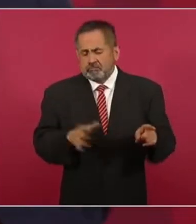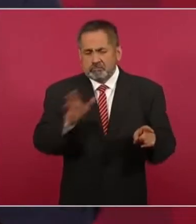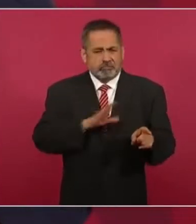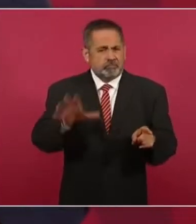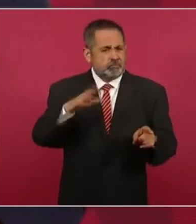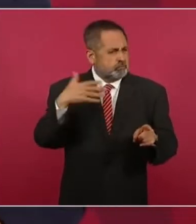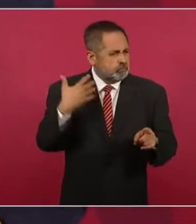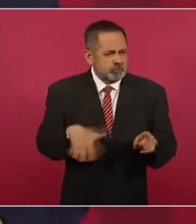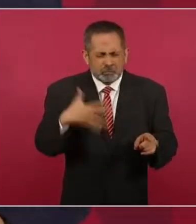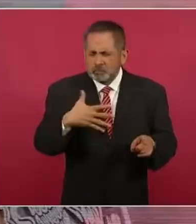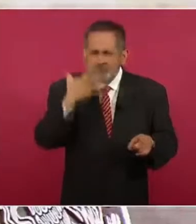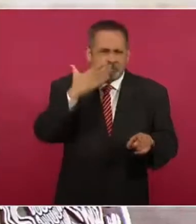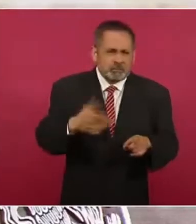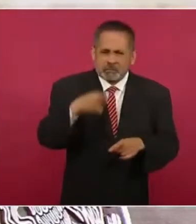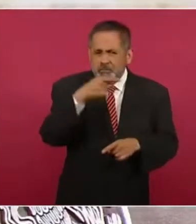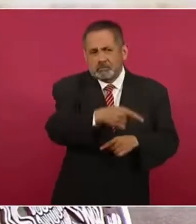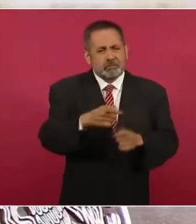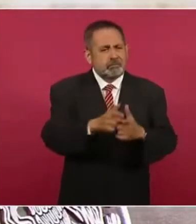excepcional, espléndida,